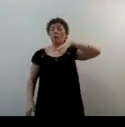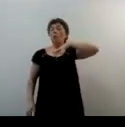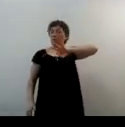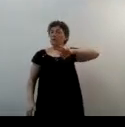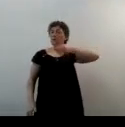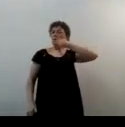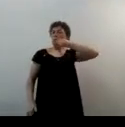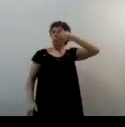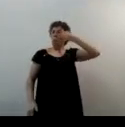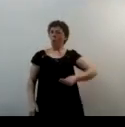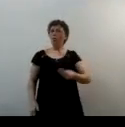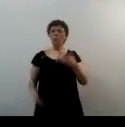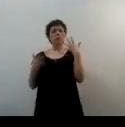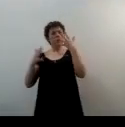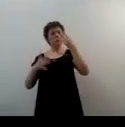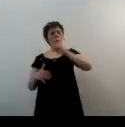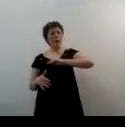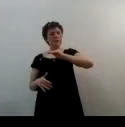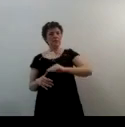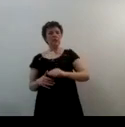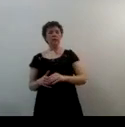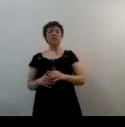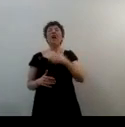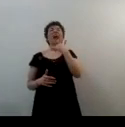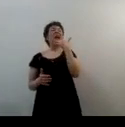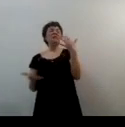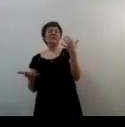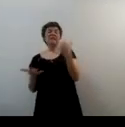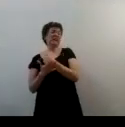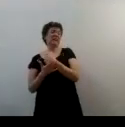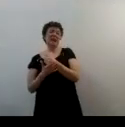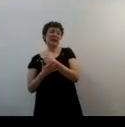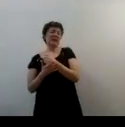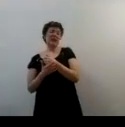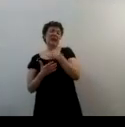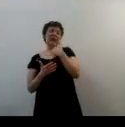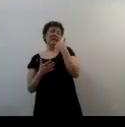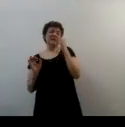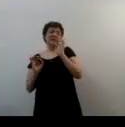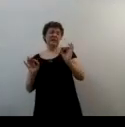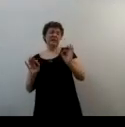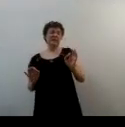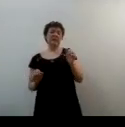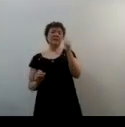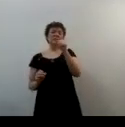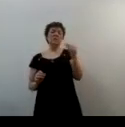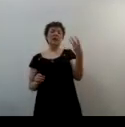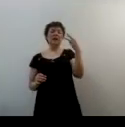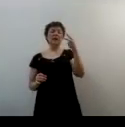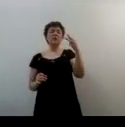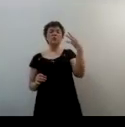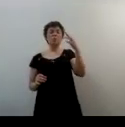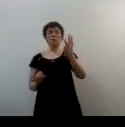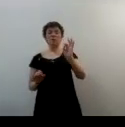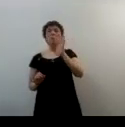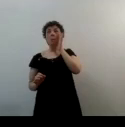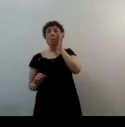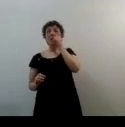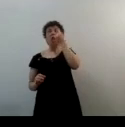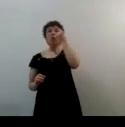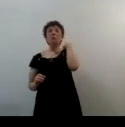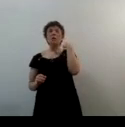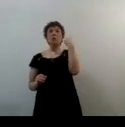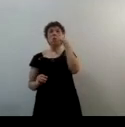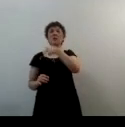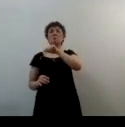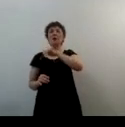serio, es muy, muy, muy buen alimento y muy recomendable. Casi nadie se come 3 veces a la semana ni 4. O sea, el año pasado creo que